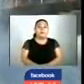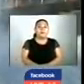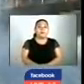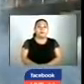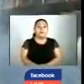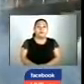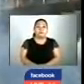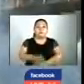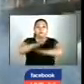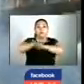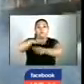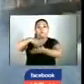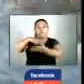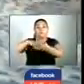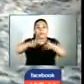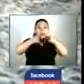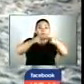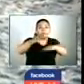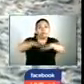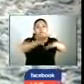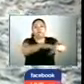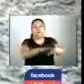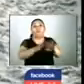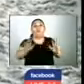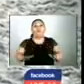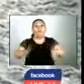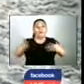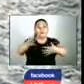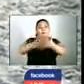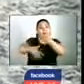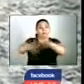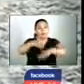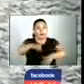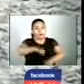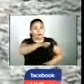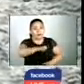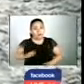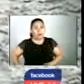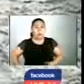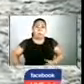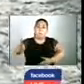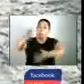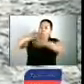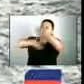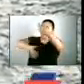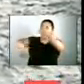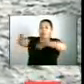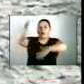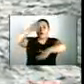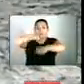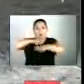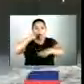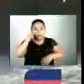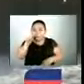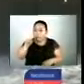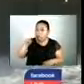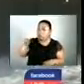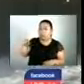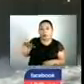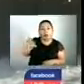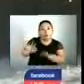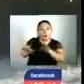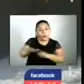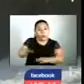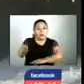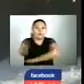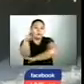Protección Civil emite aviso por mareas vivas en la franja costera del país. Estas condiciones han vuelto a generar estragos en zonas como